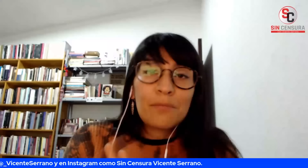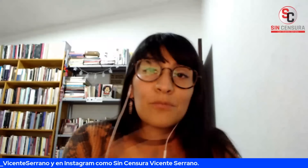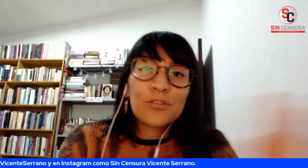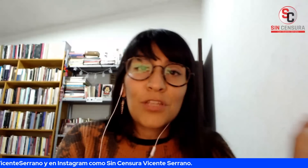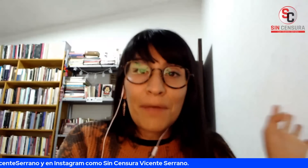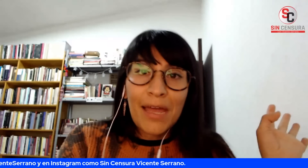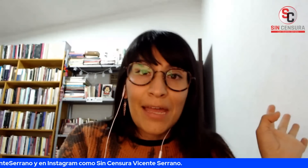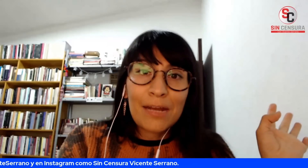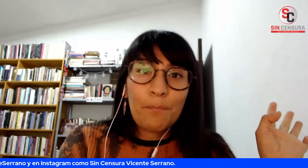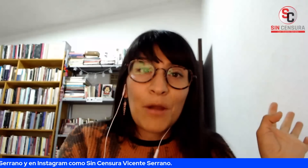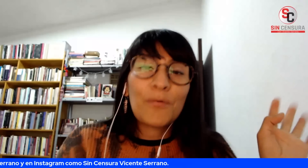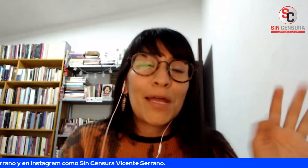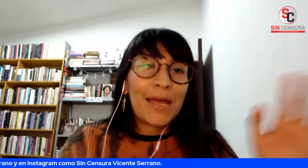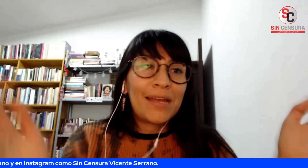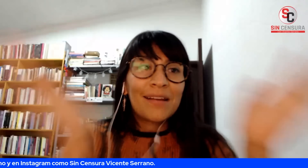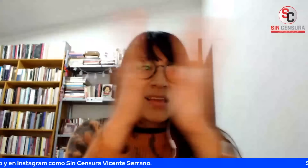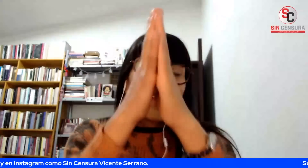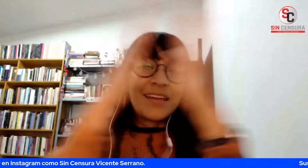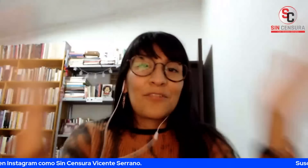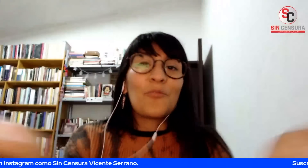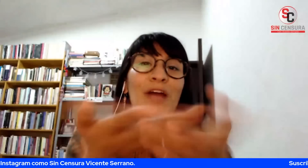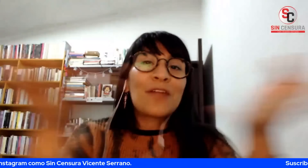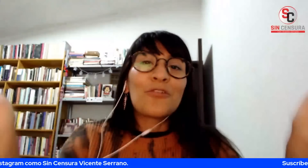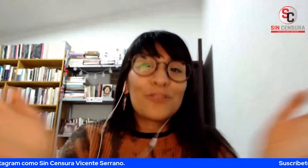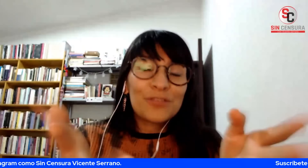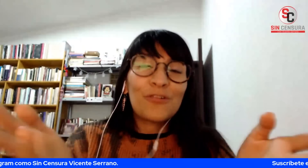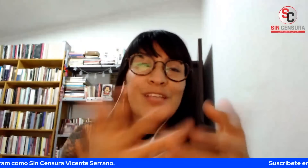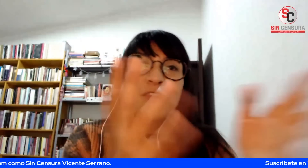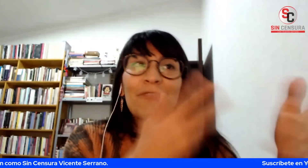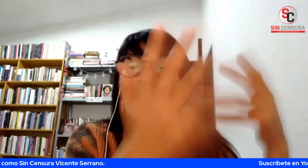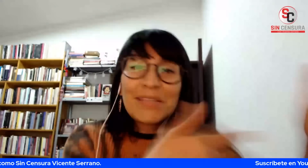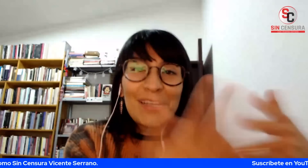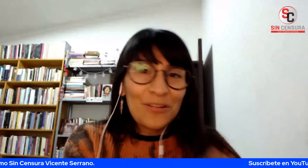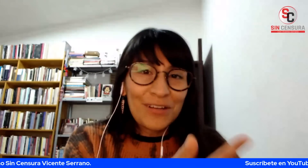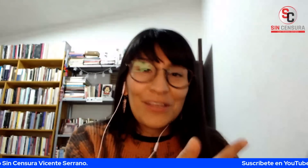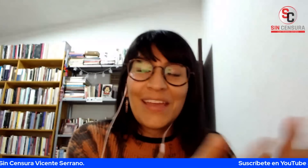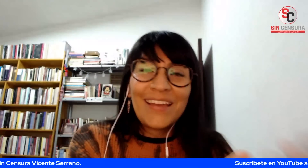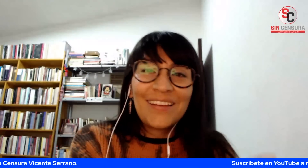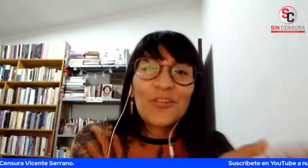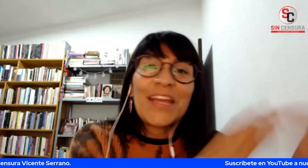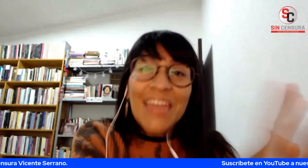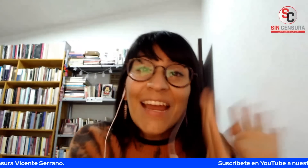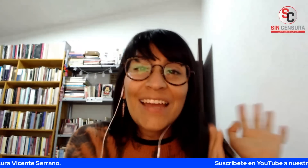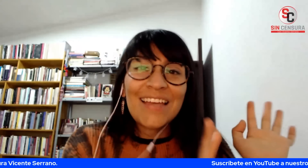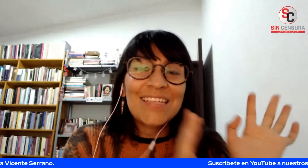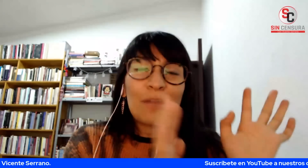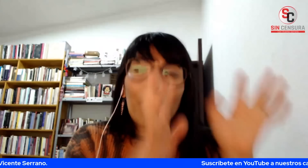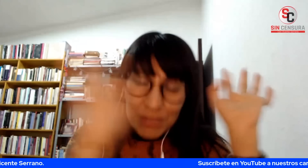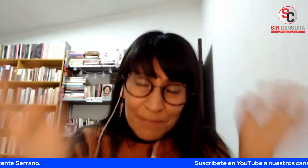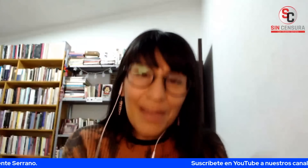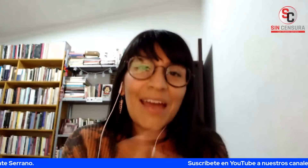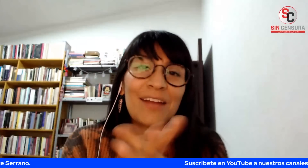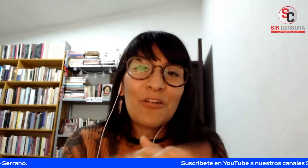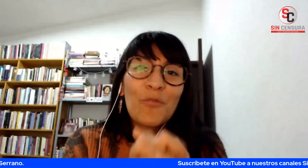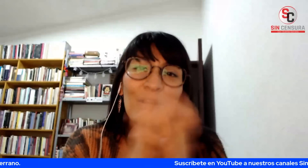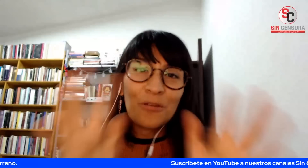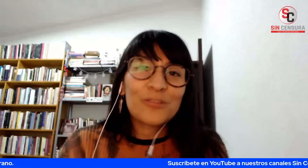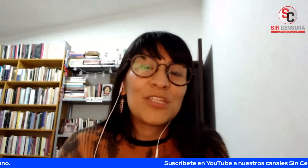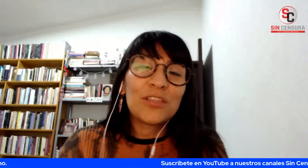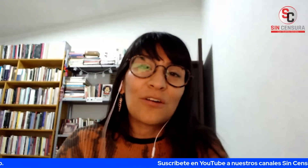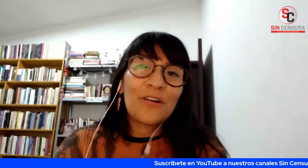no sabemos dónde va a caer, pero va a caer como de algodón, o sea, cuál va a ser lo que quiera él hacer, pero sí va a caer